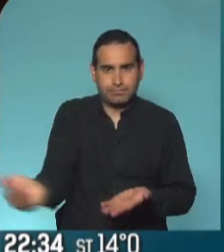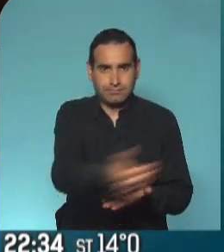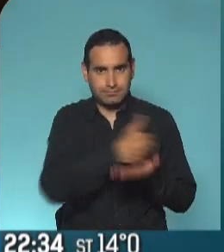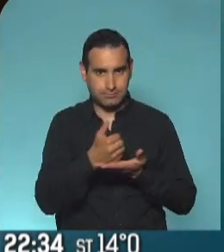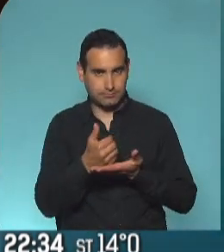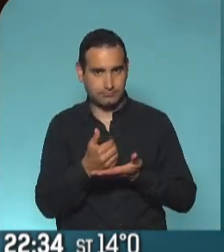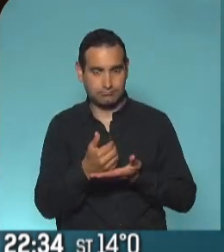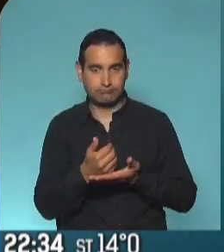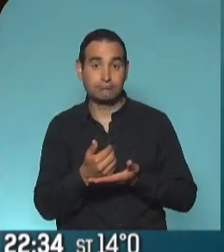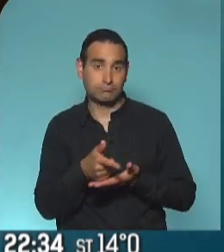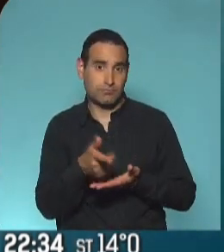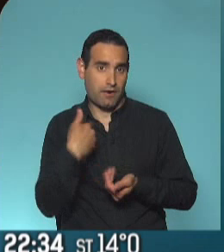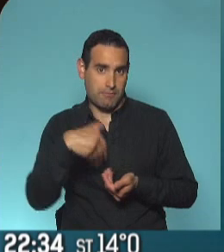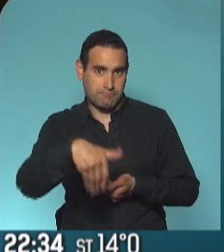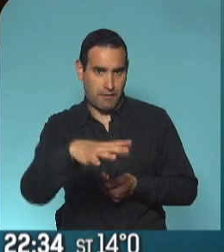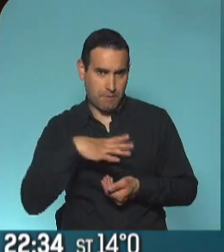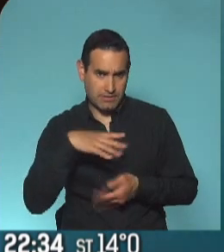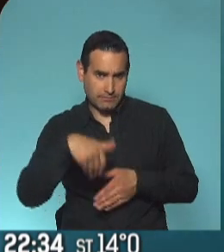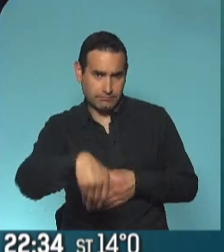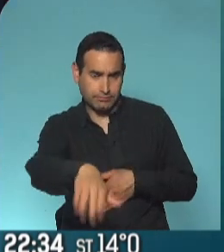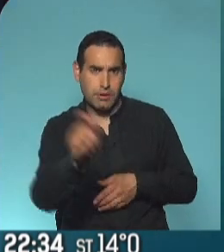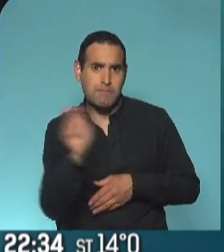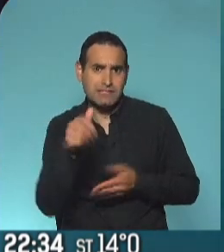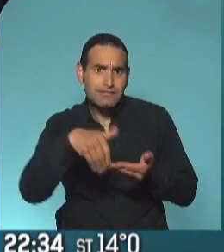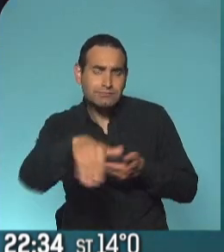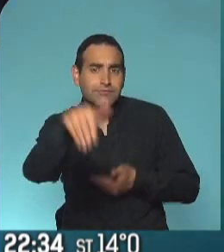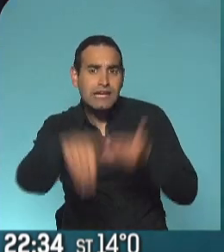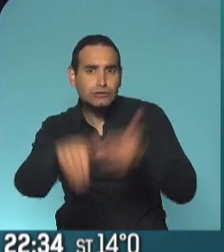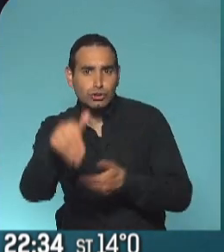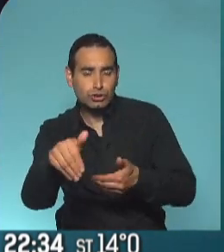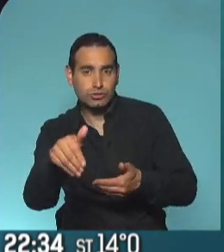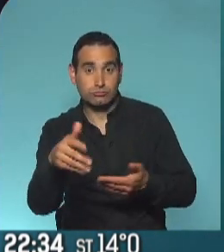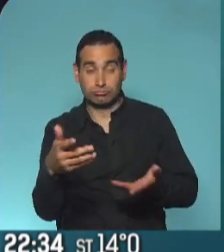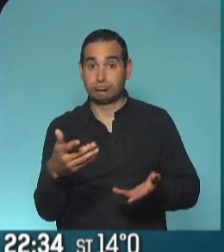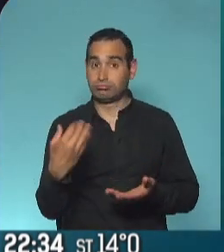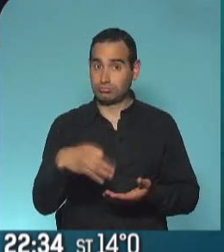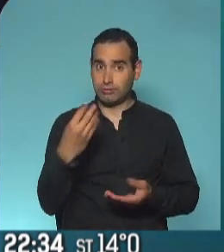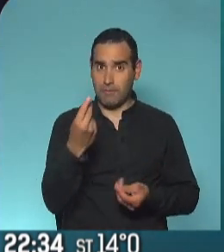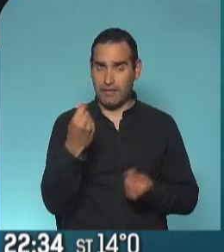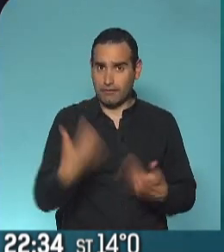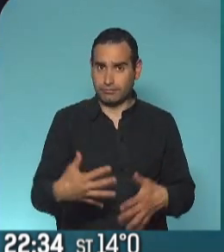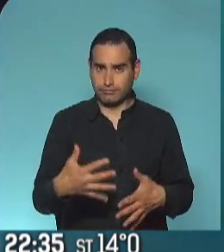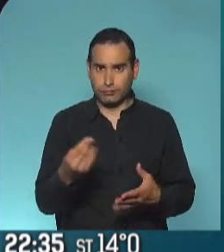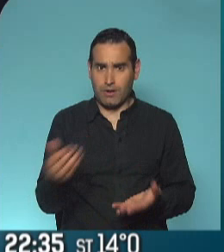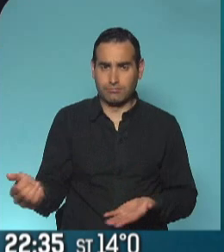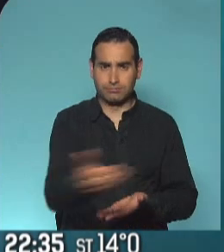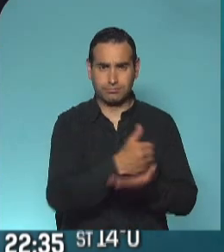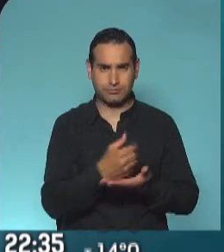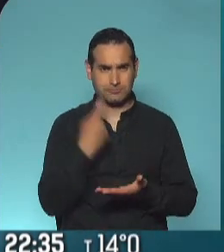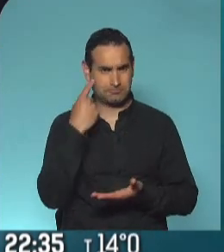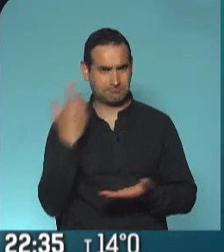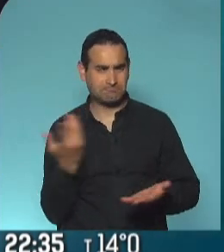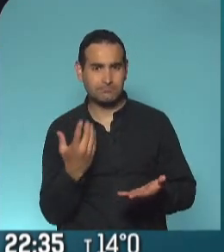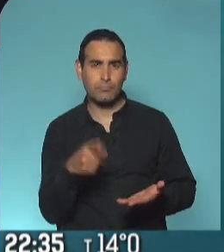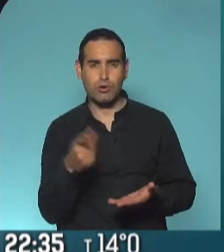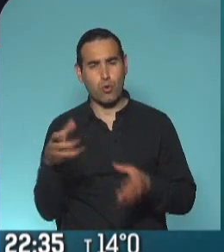a meses todavía de las elecciones, bueno, es realmente mucho. Entonces, la pregunta es, hablamos